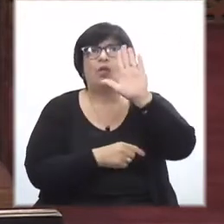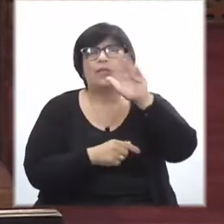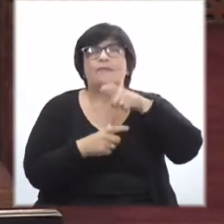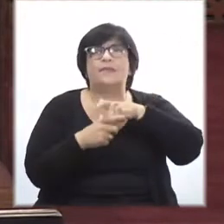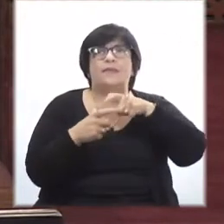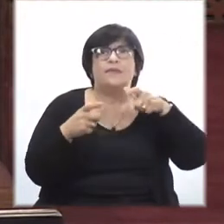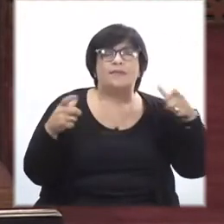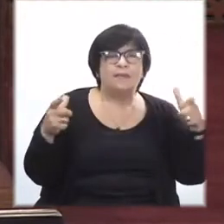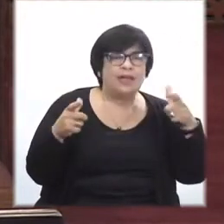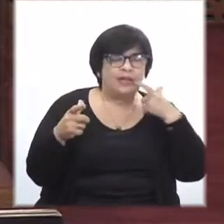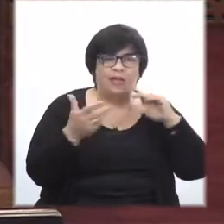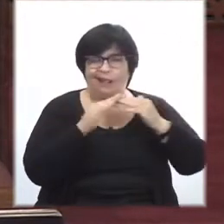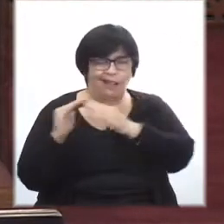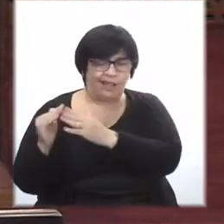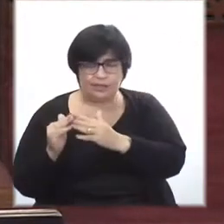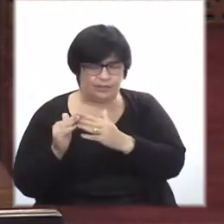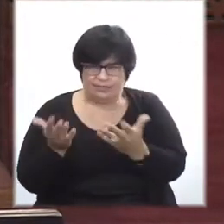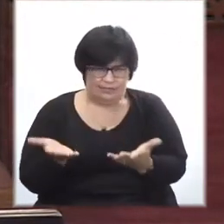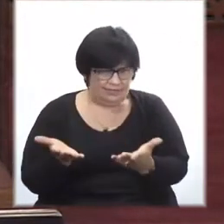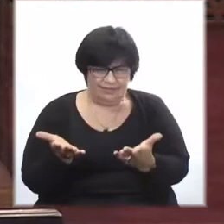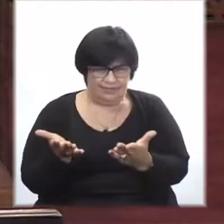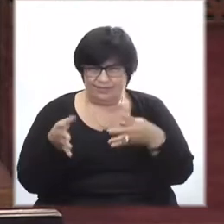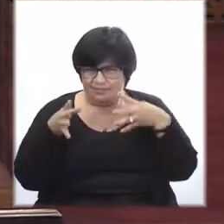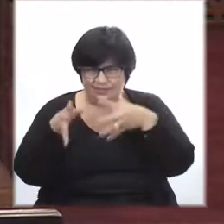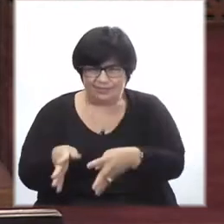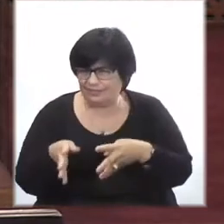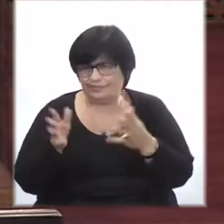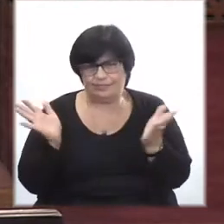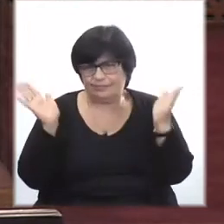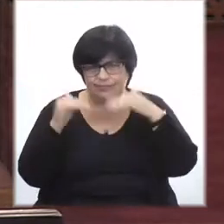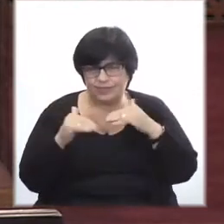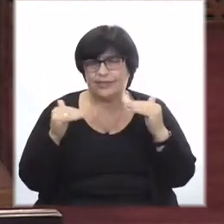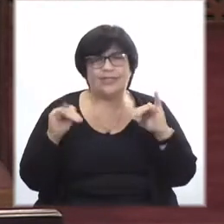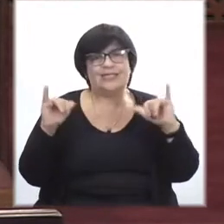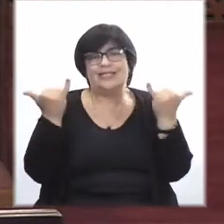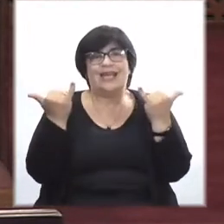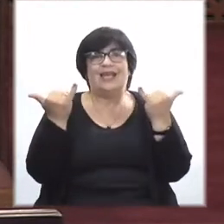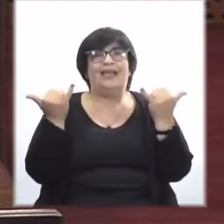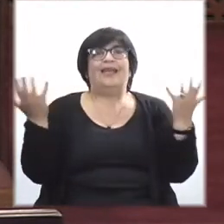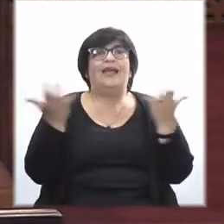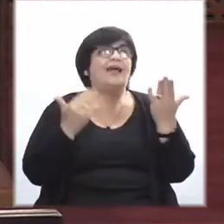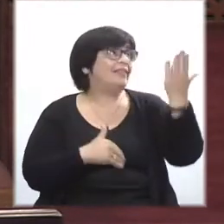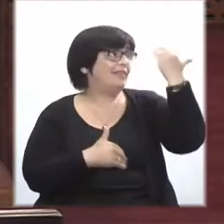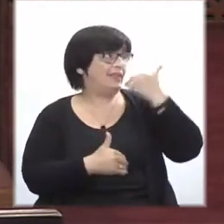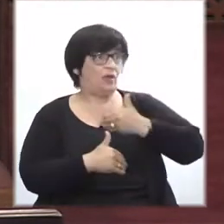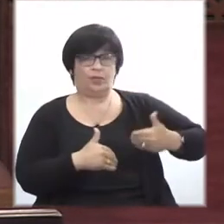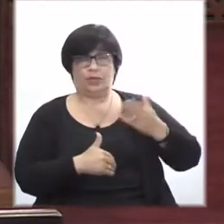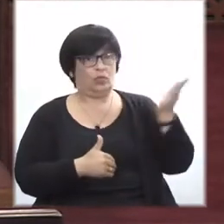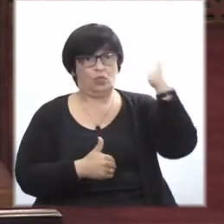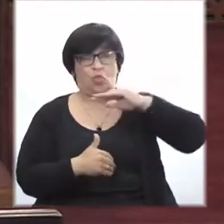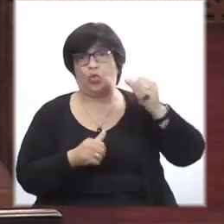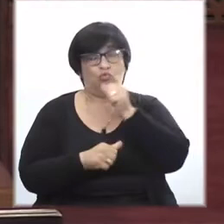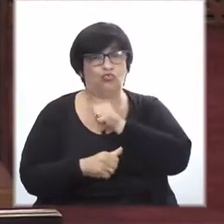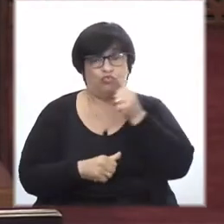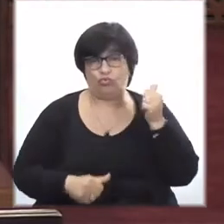a los asentamientos irregulares es un desafío ante el cual sucumbió el anterior gobierno. ¿Qué